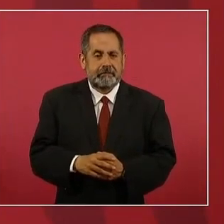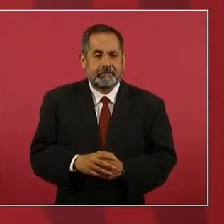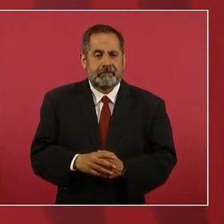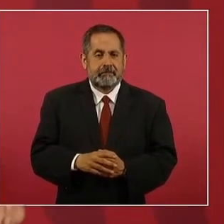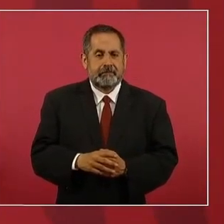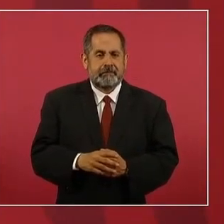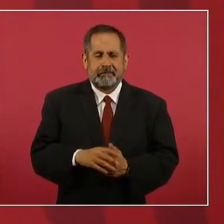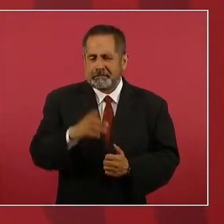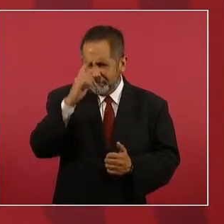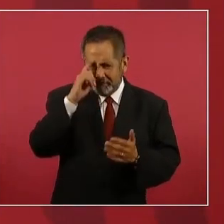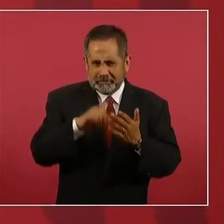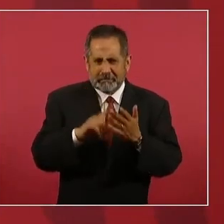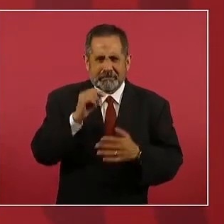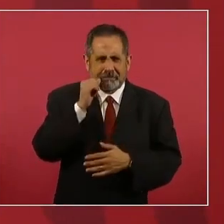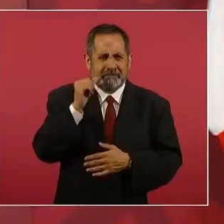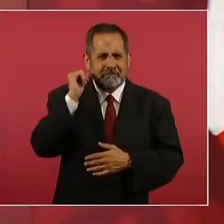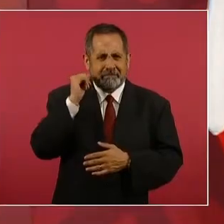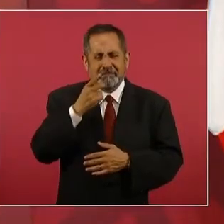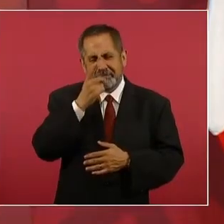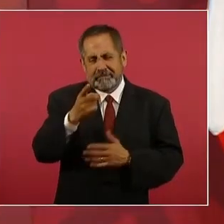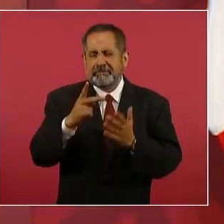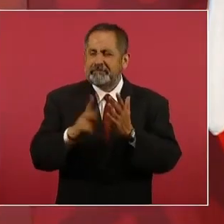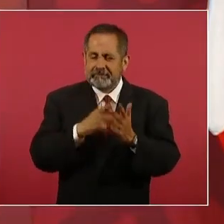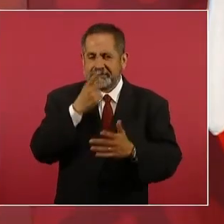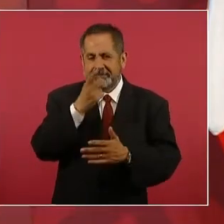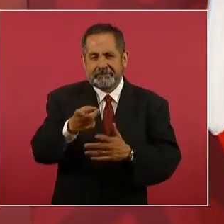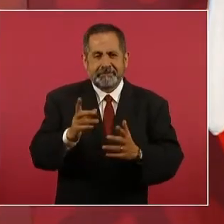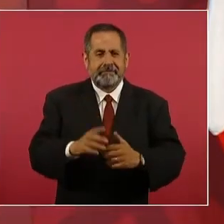Creo que ayer lo dije y por eso lo voy a repetir.